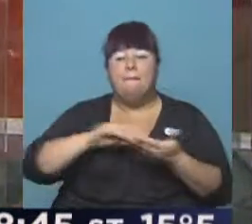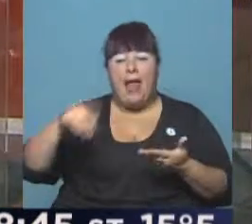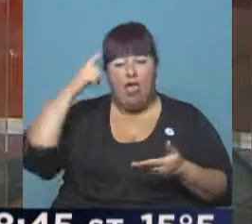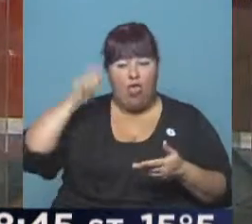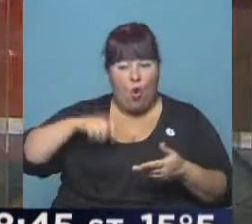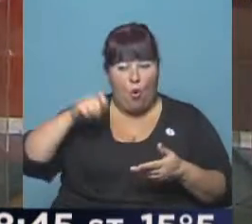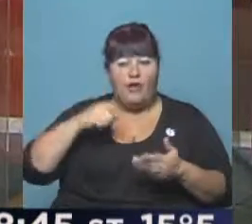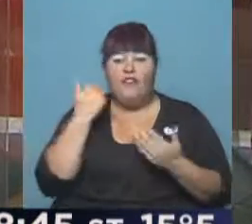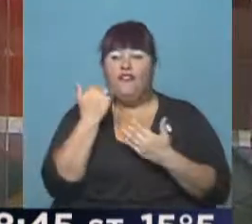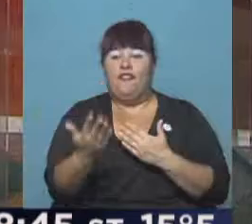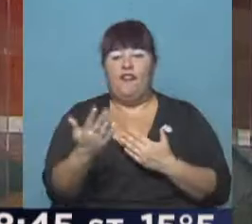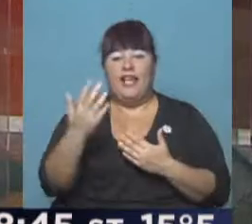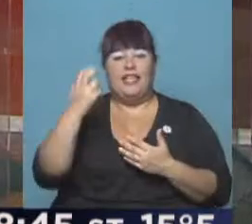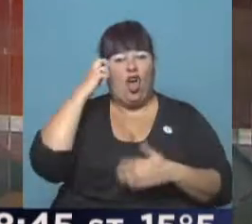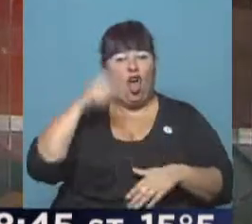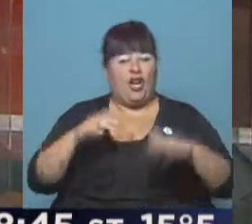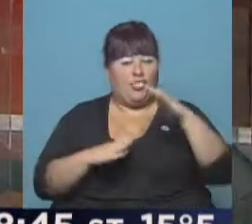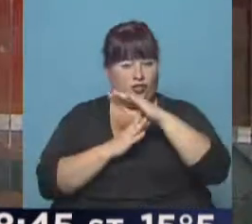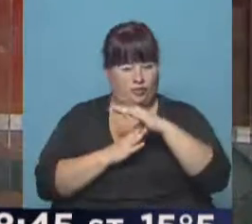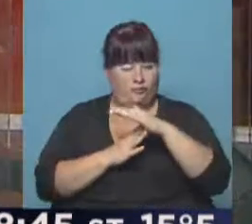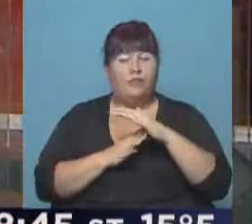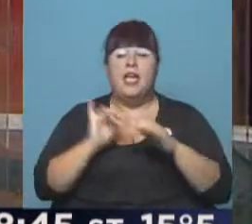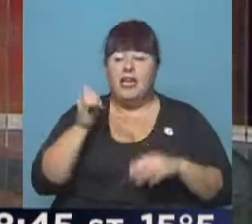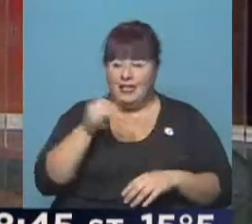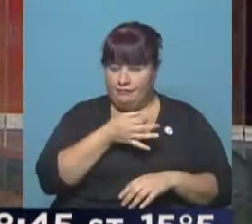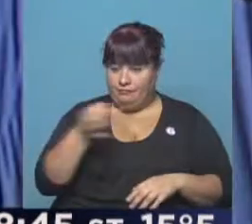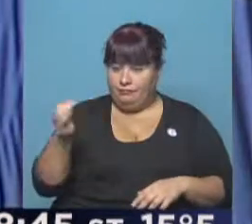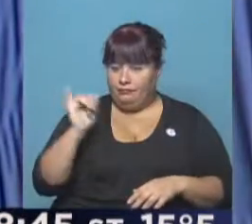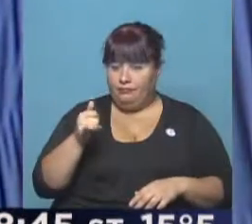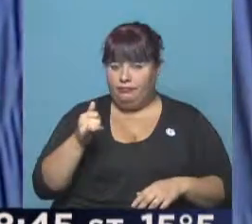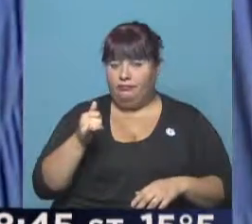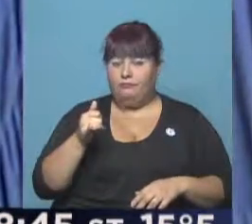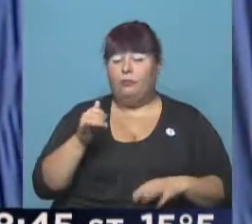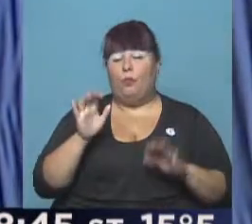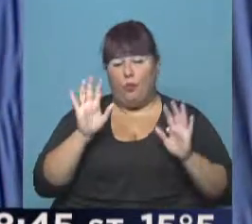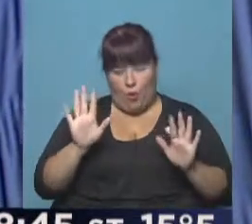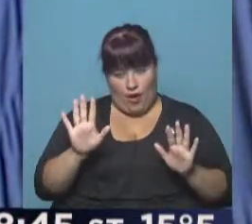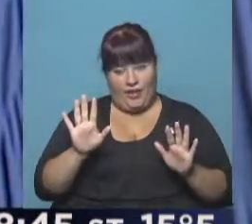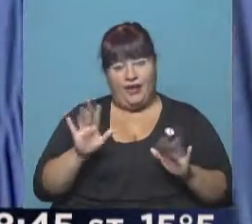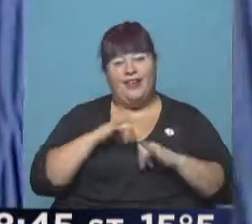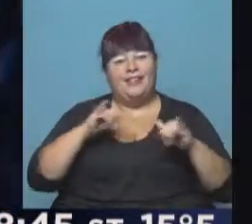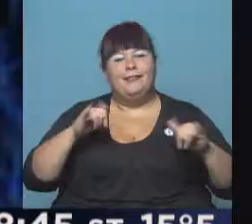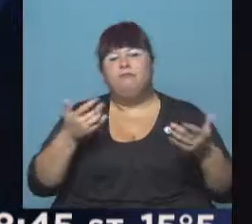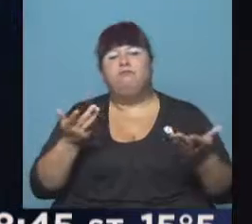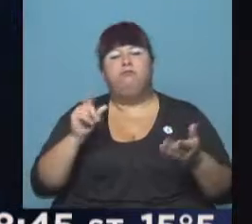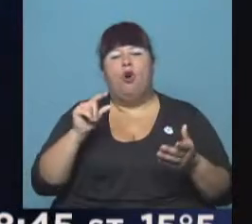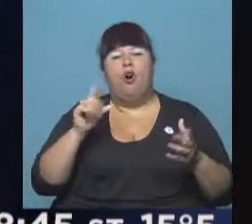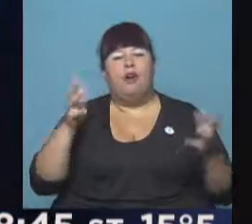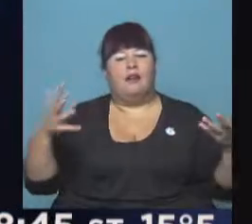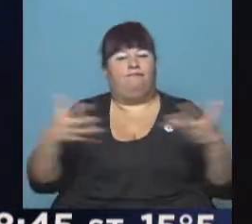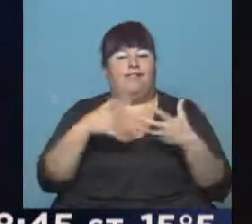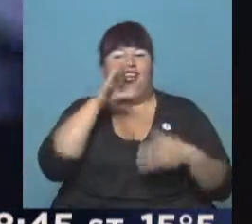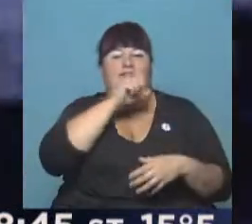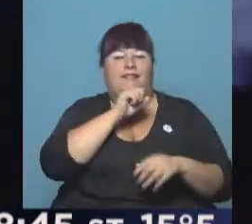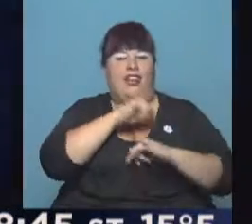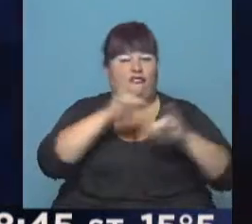judiciales frente al palacio de tribunales 6 tal cual es bueno estuvo poca difusión porque hubo un cerrojo informativo